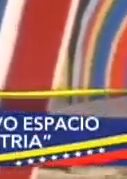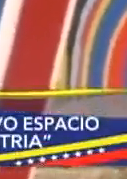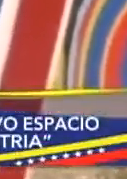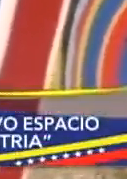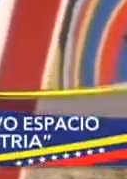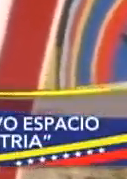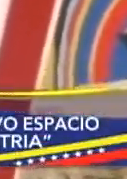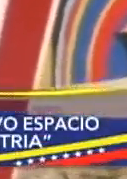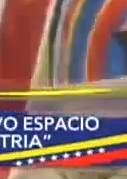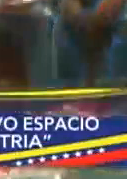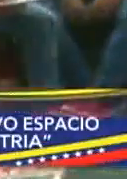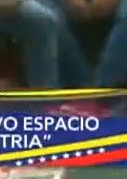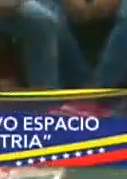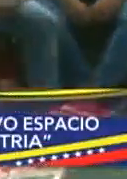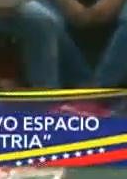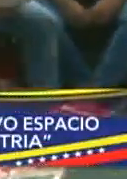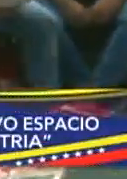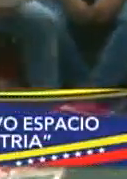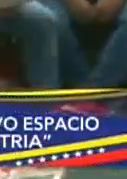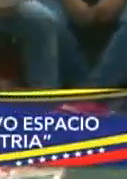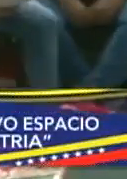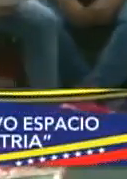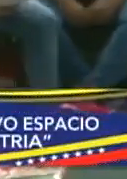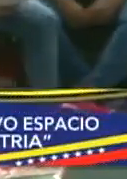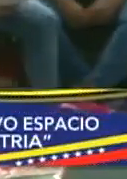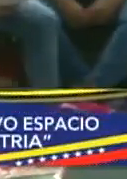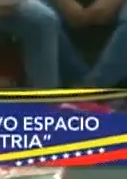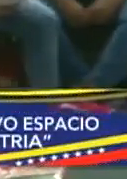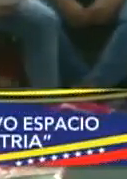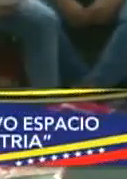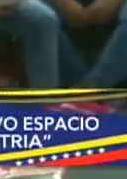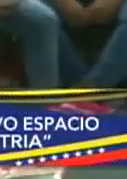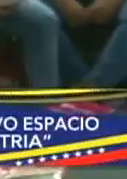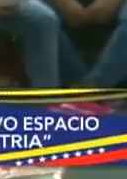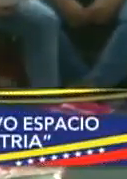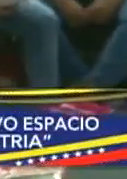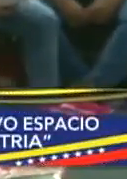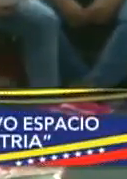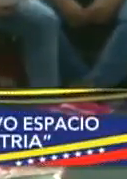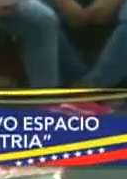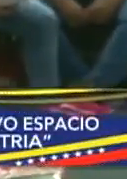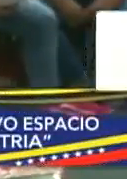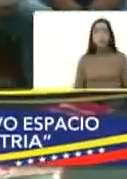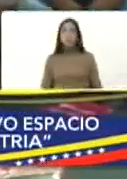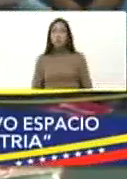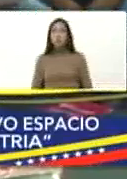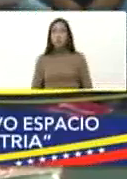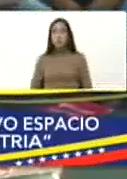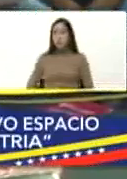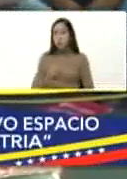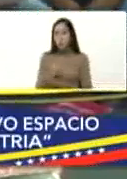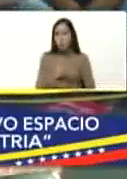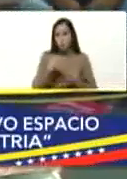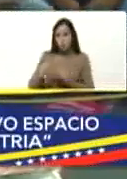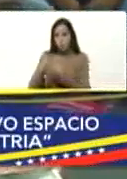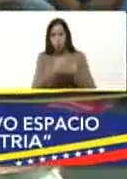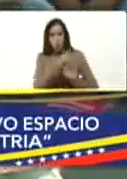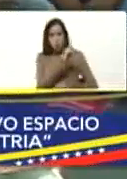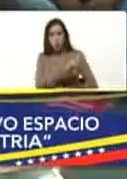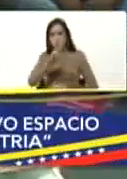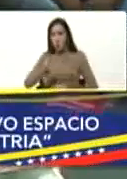un orgullo poder conversar con usted, poder celebrar la inauguración de estas 128